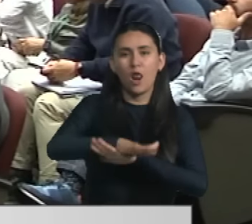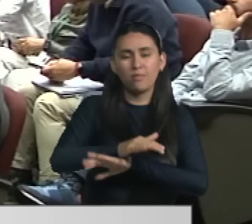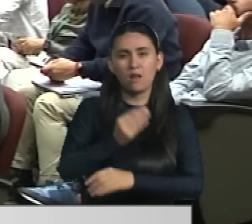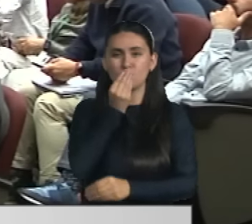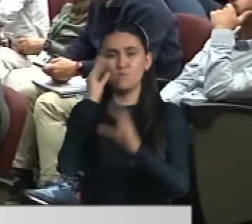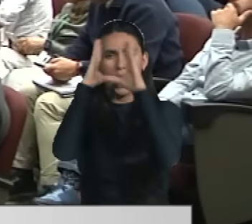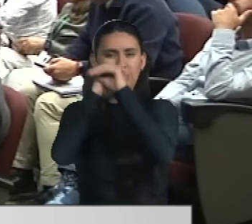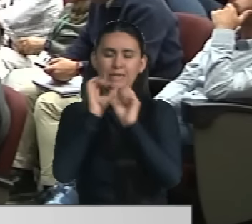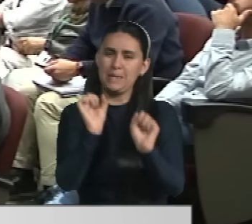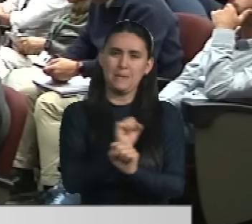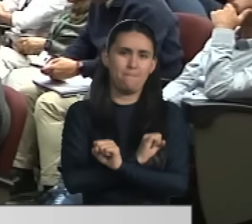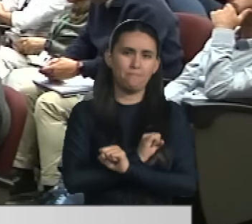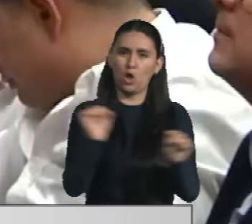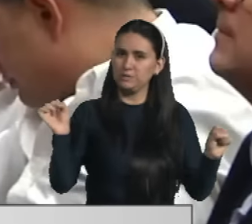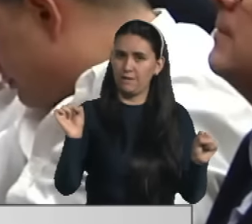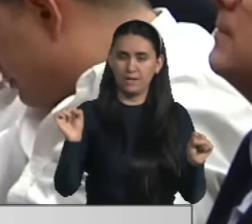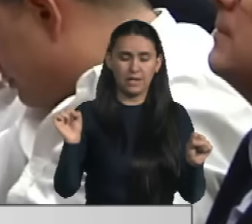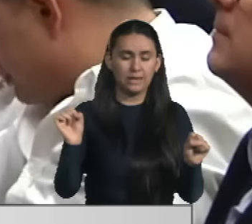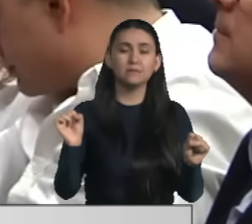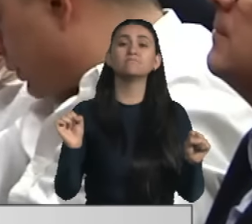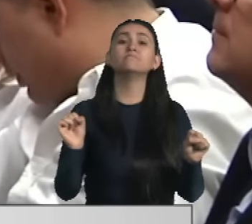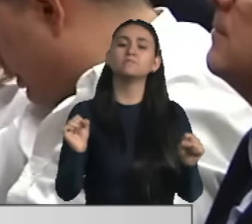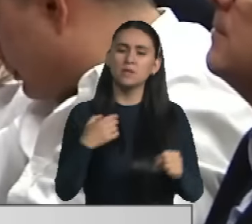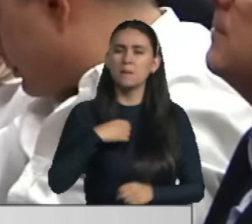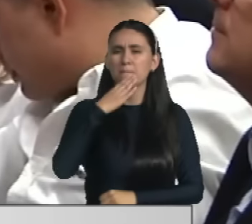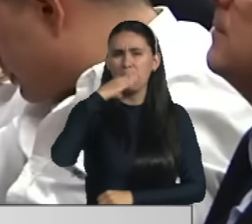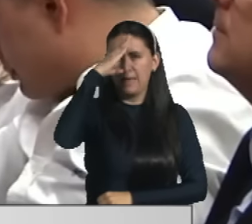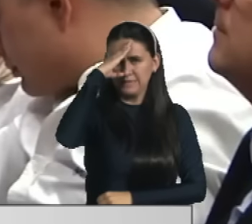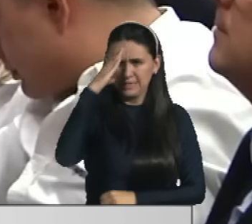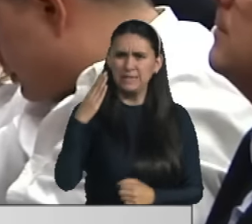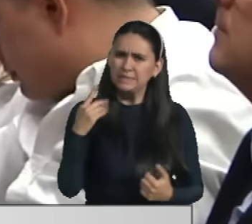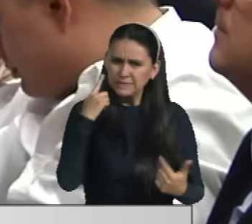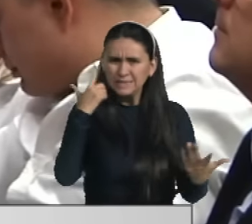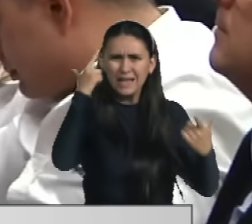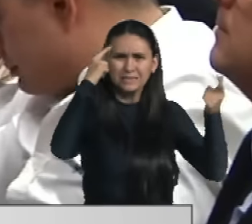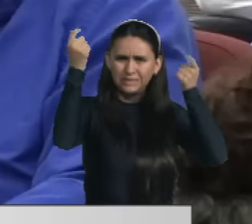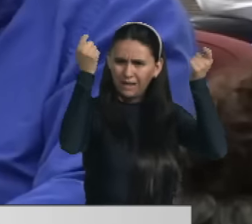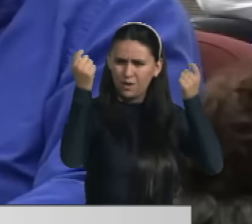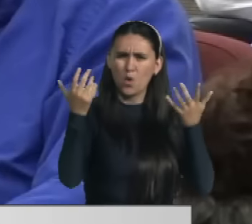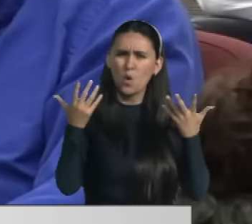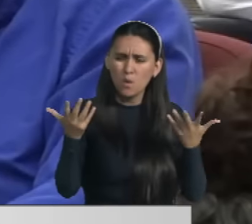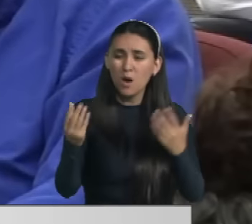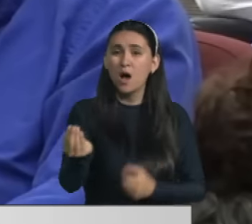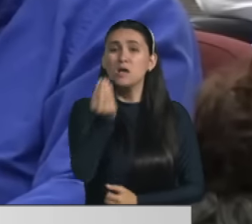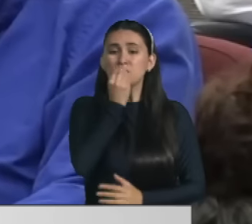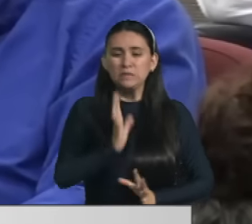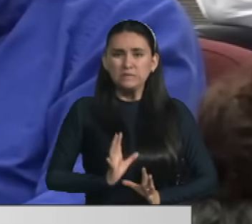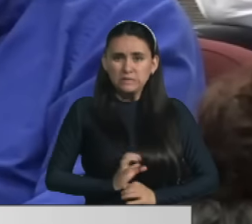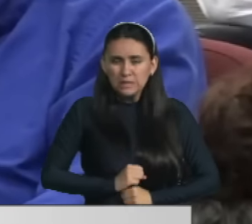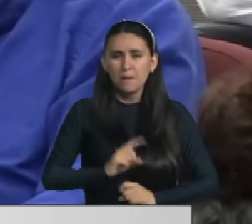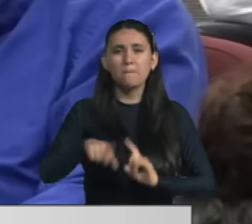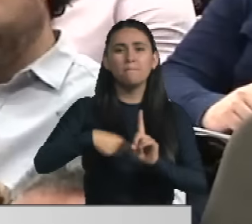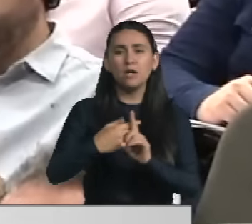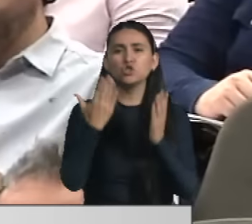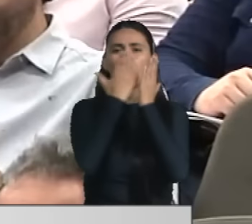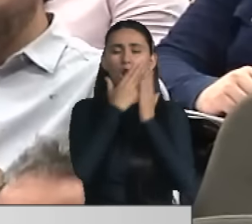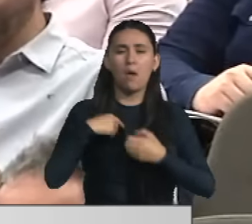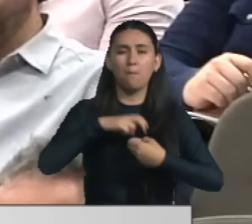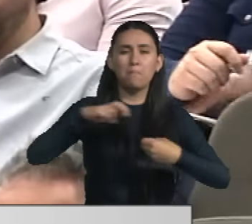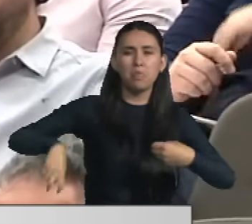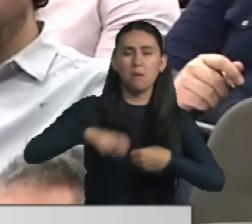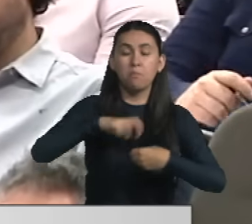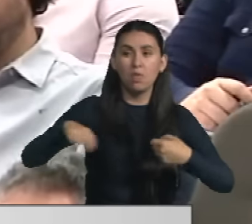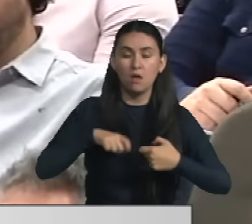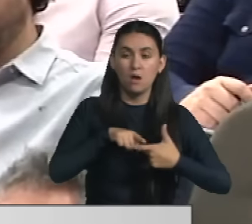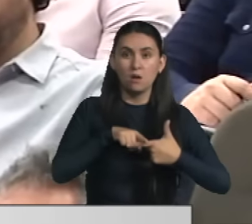alto en los últimos 18 años. Medellín Cómo Vamos reveló que la desnutrición y la deserción escolar reportan tasas altas